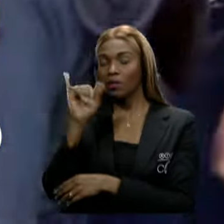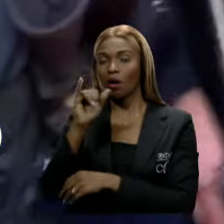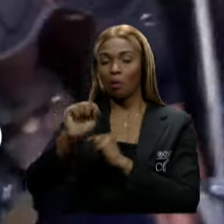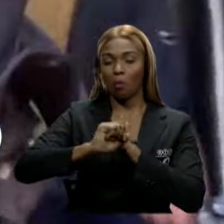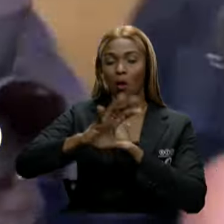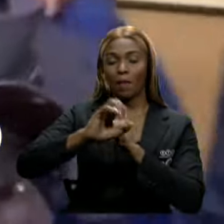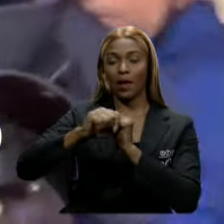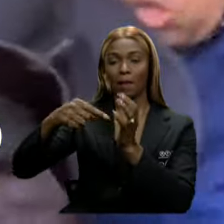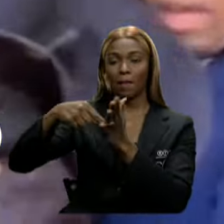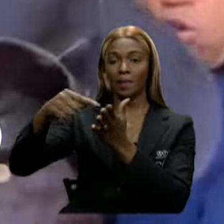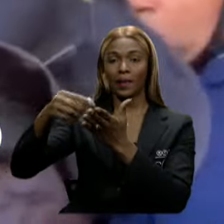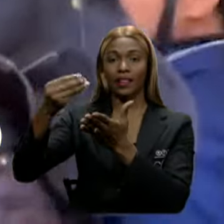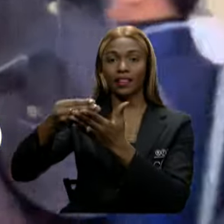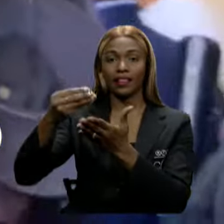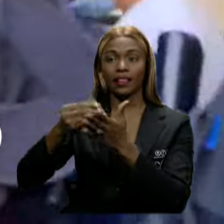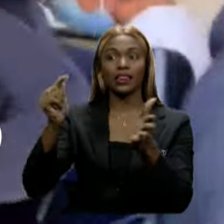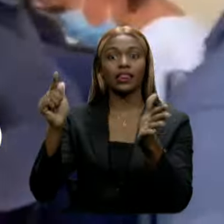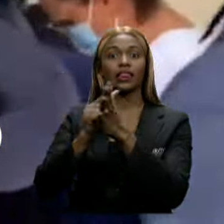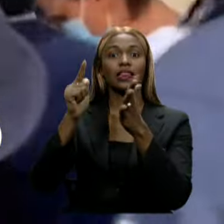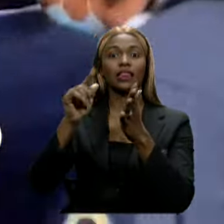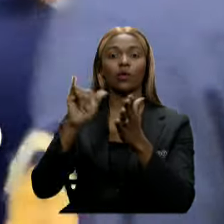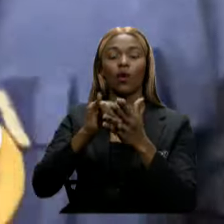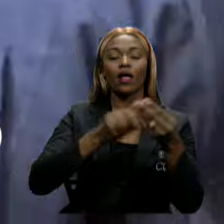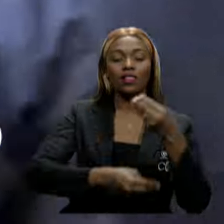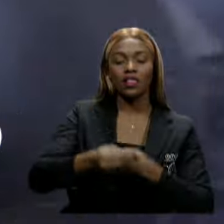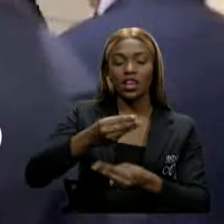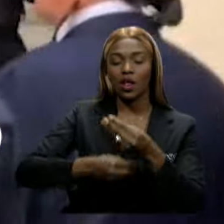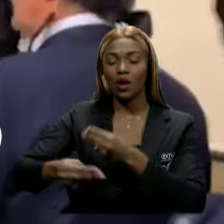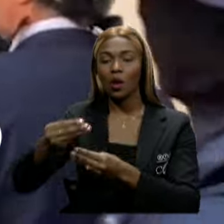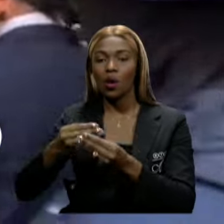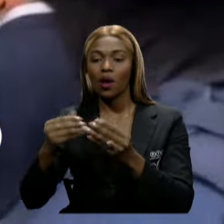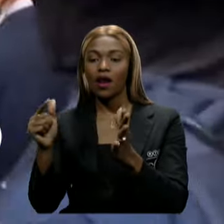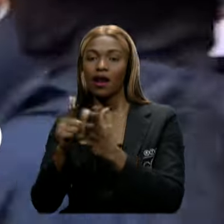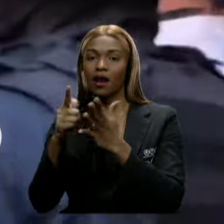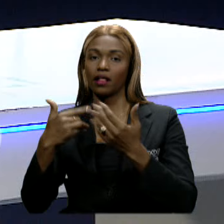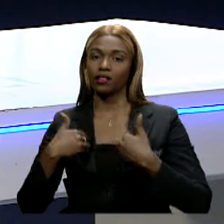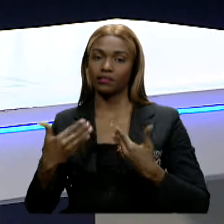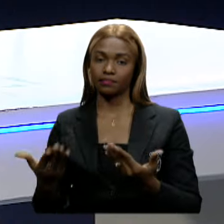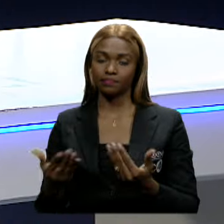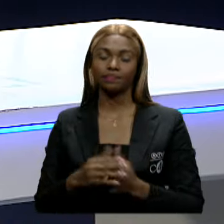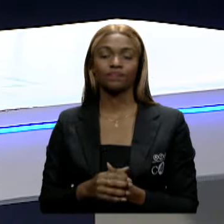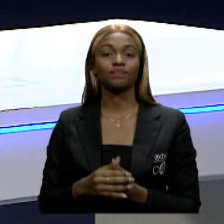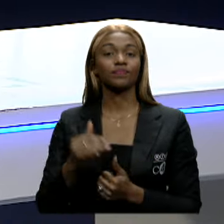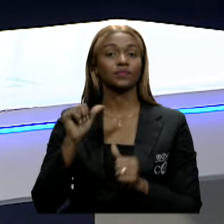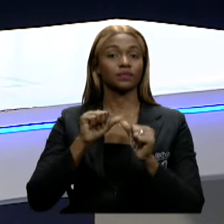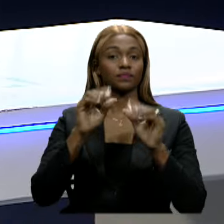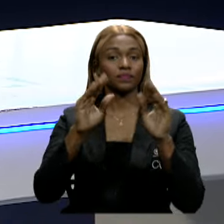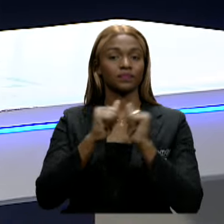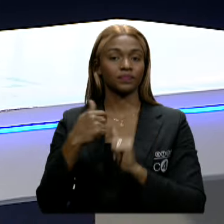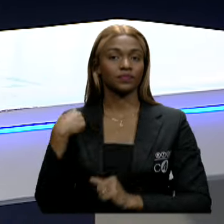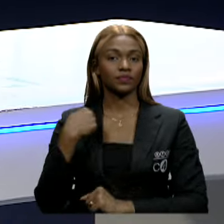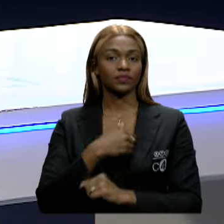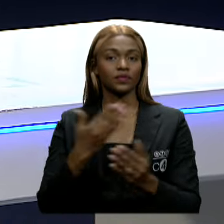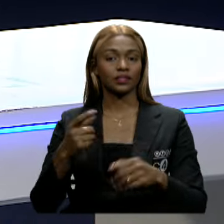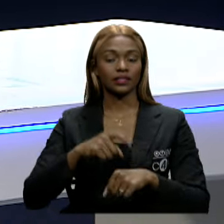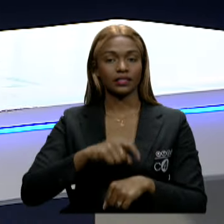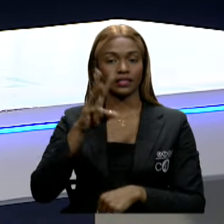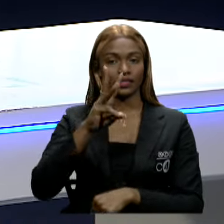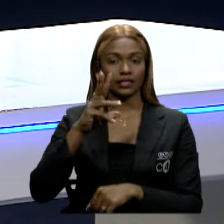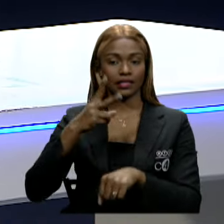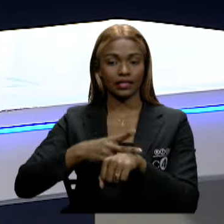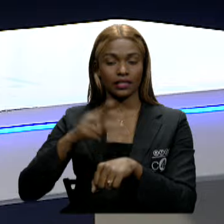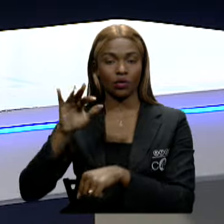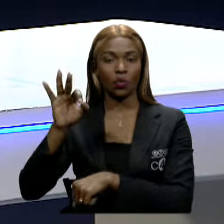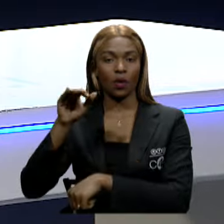escala sin precedente, además de lavado de activos, entre otros. Mantenga la sintonía junto a nosotros, 6 de la tarde, 9 de la